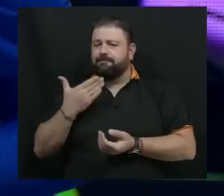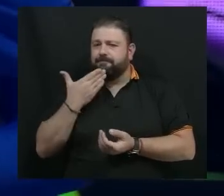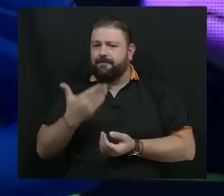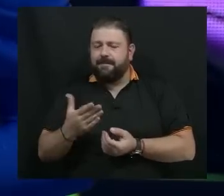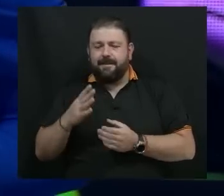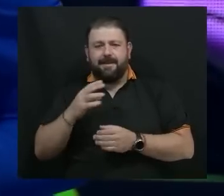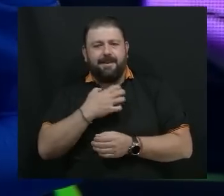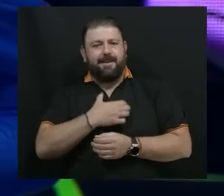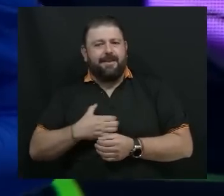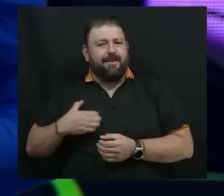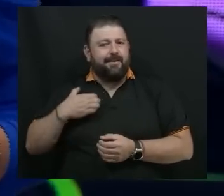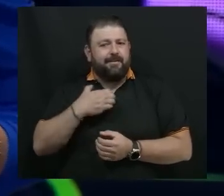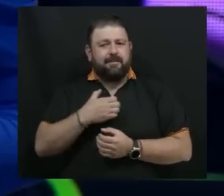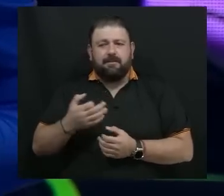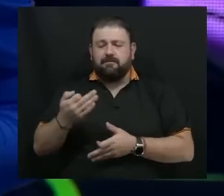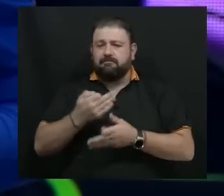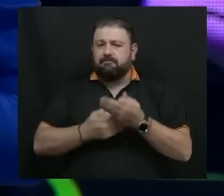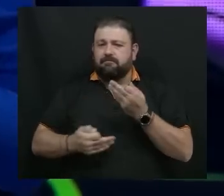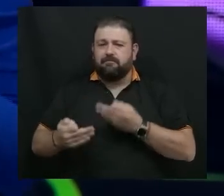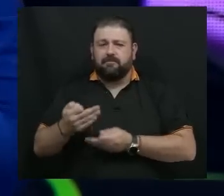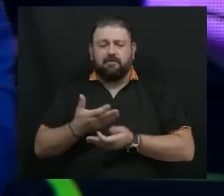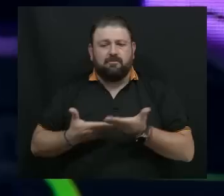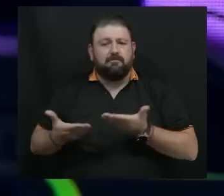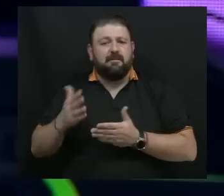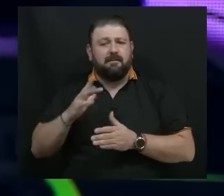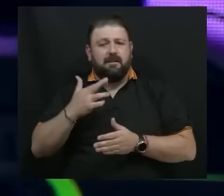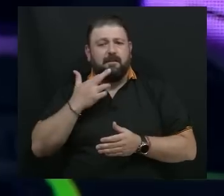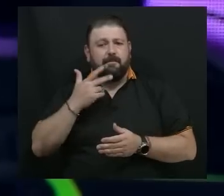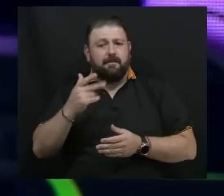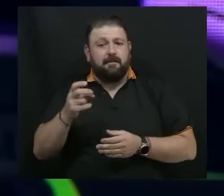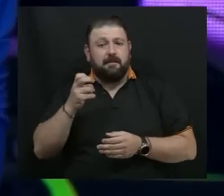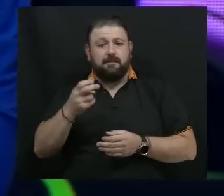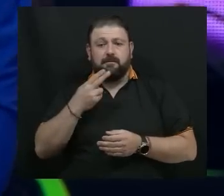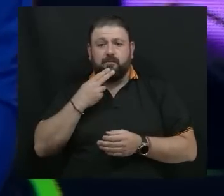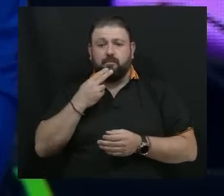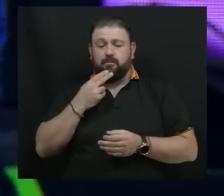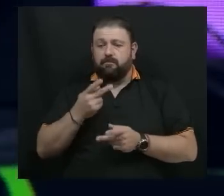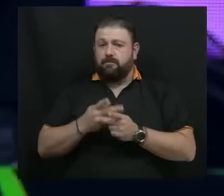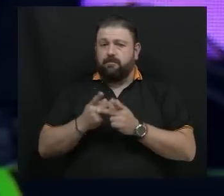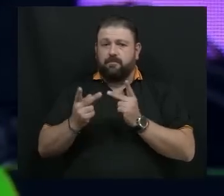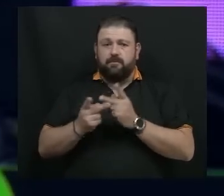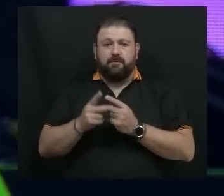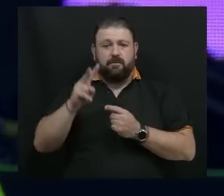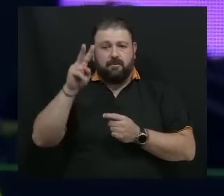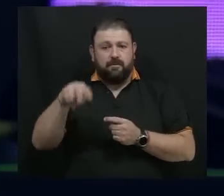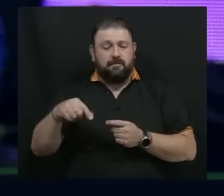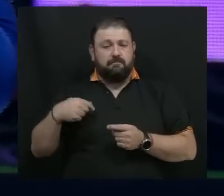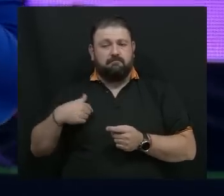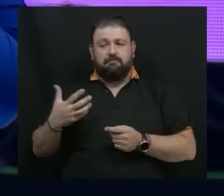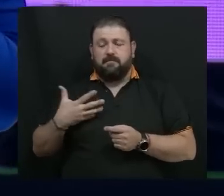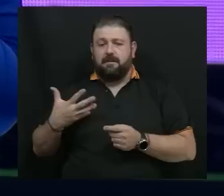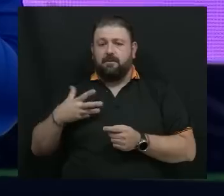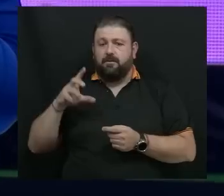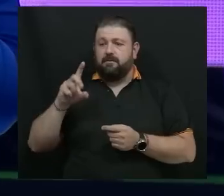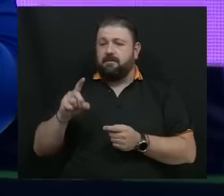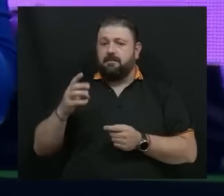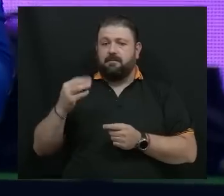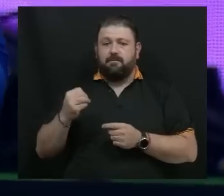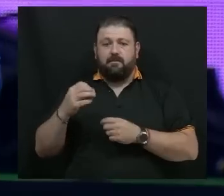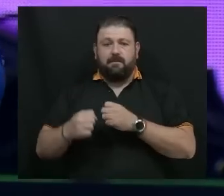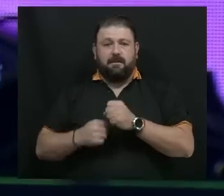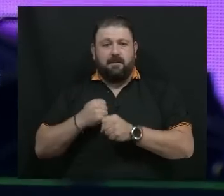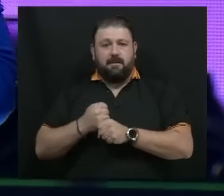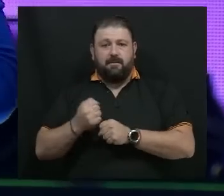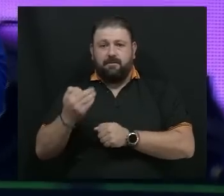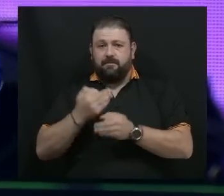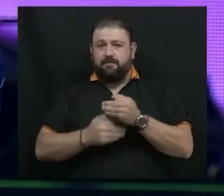había acostumbrado a convivir han ido desapareciendo y el uso del producto hace que hoy tenga 39 años, ya estoy a unos mesecitos de